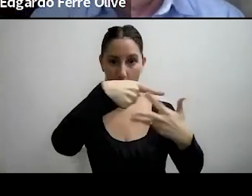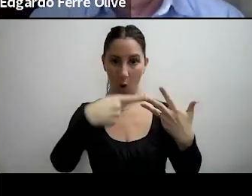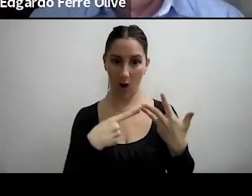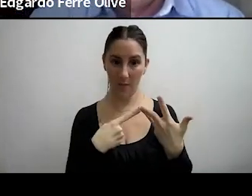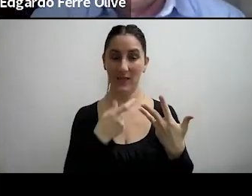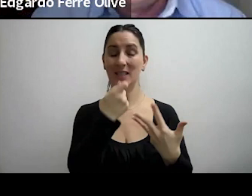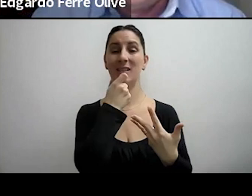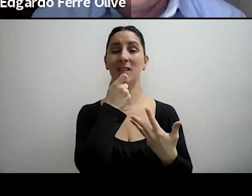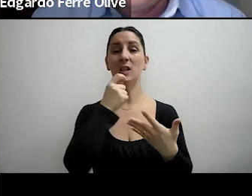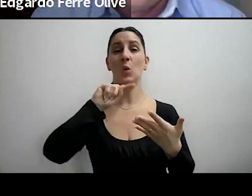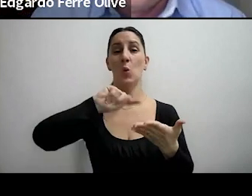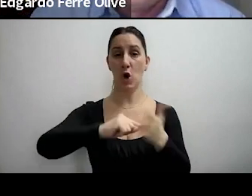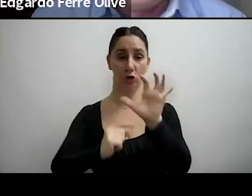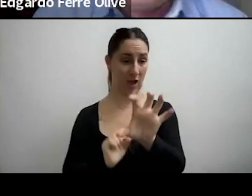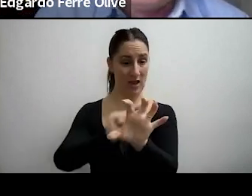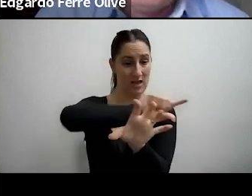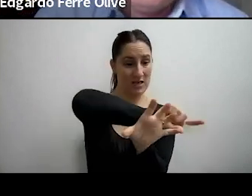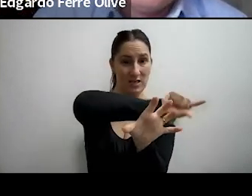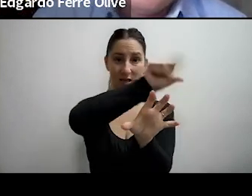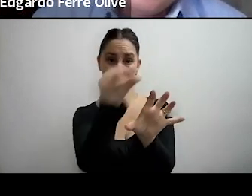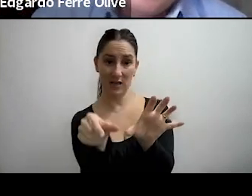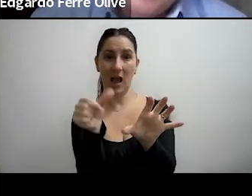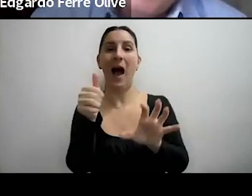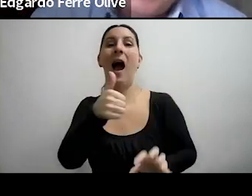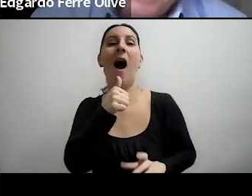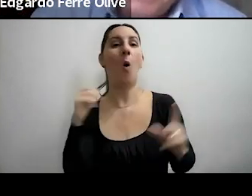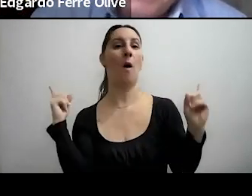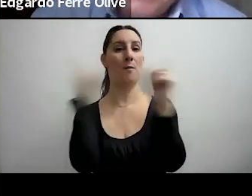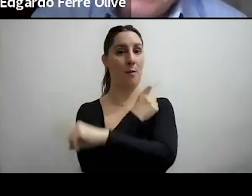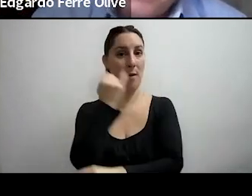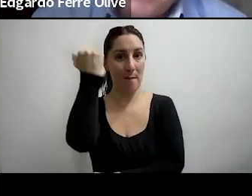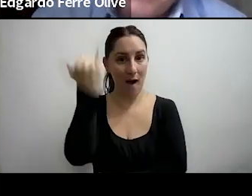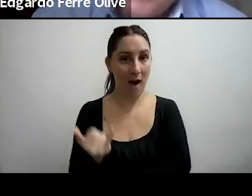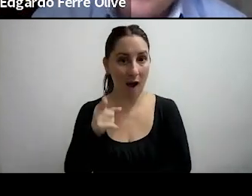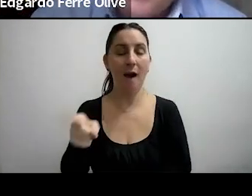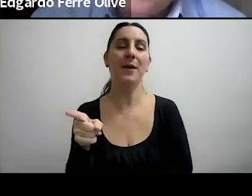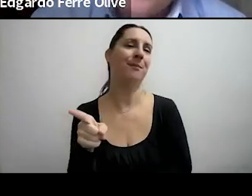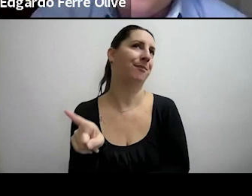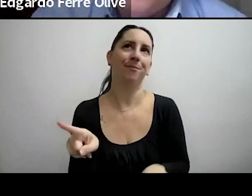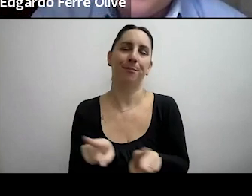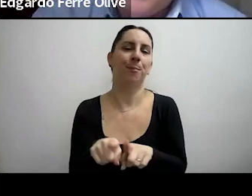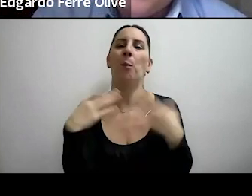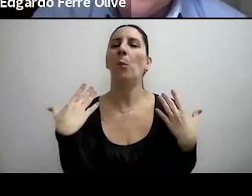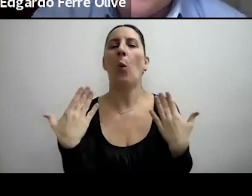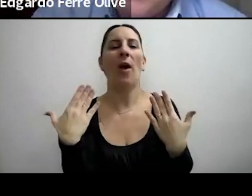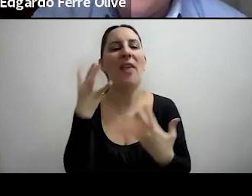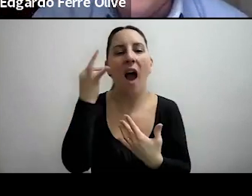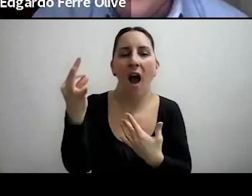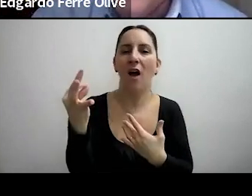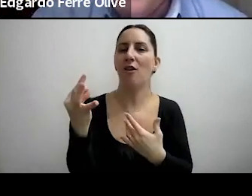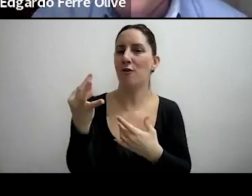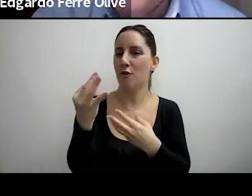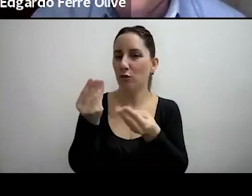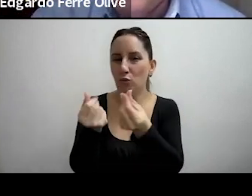Buenos Aires, si hay lugares donde el agua tiene problemas ambientales, en el sentido que pueda tener algún tipo de elemento cancerígeno,